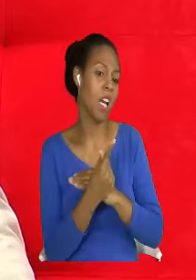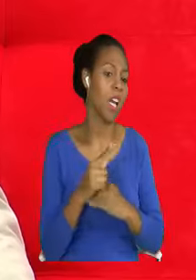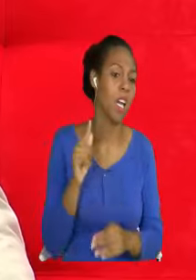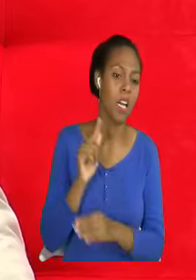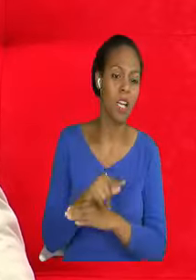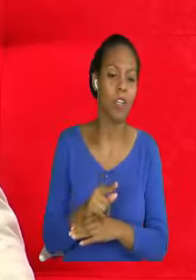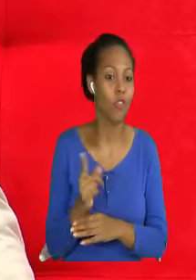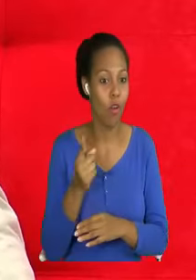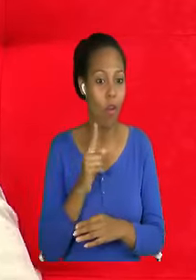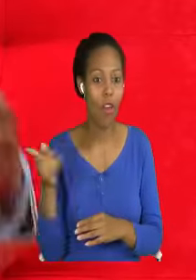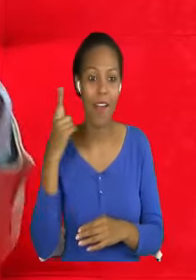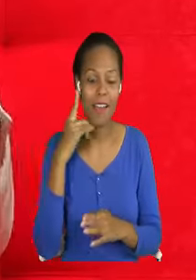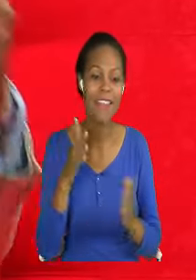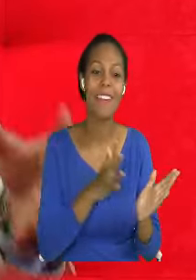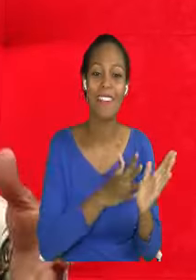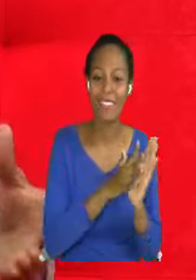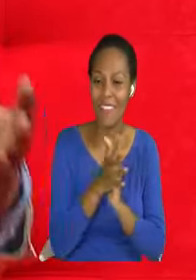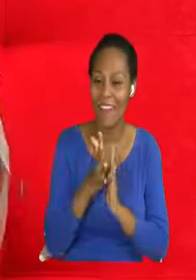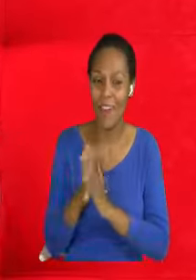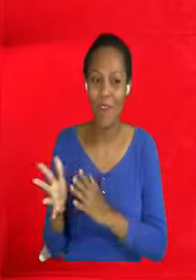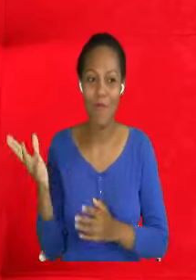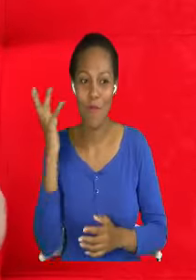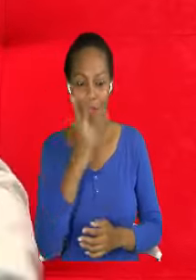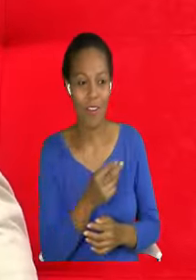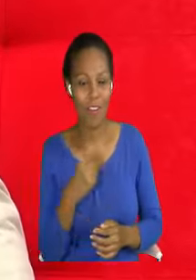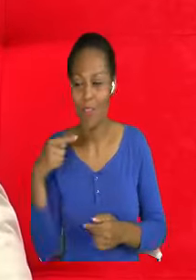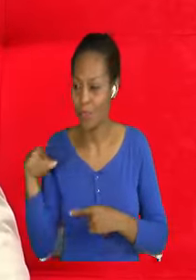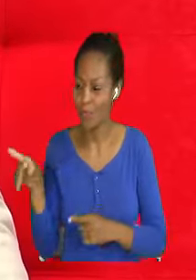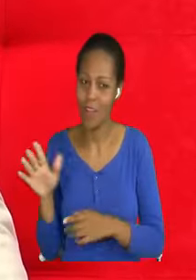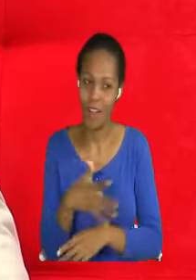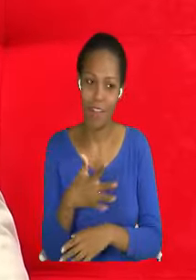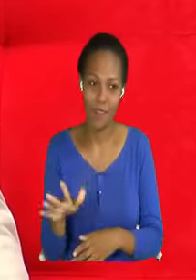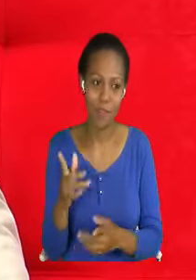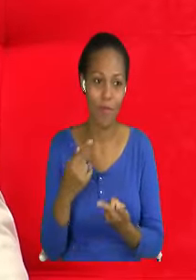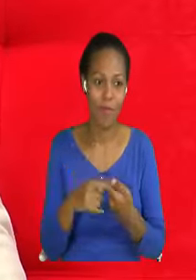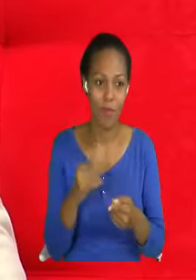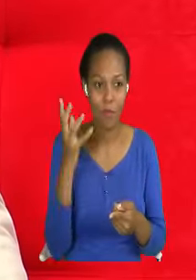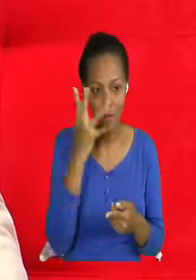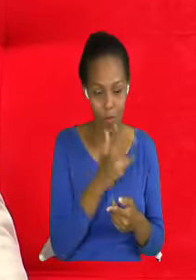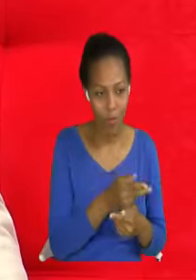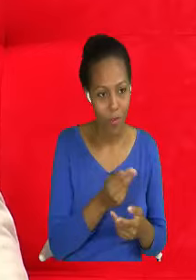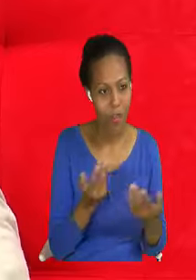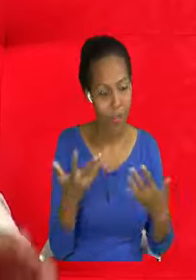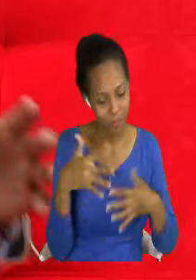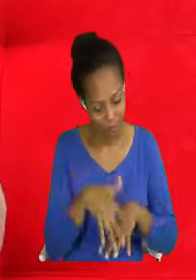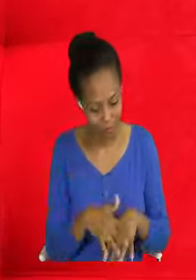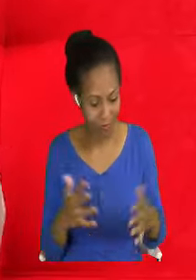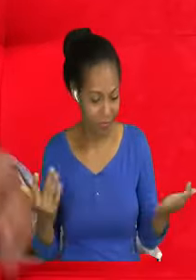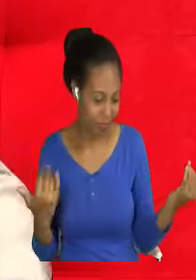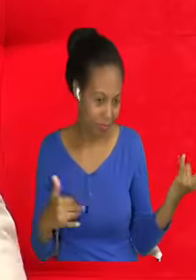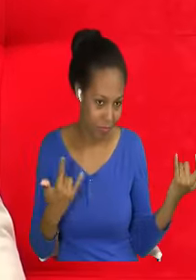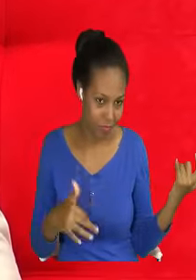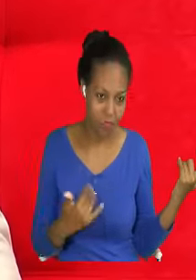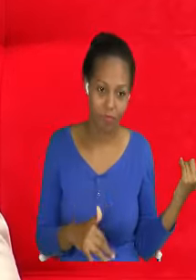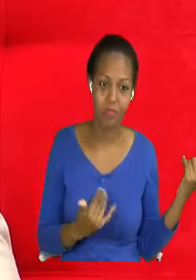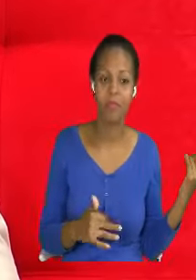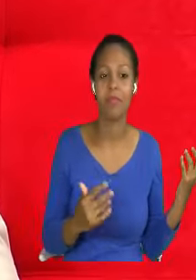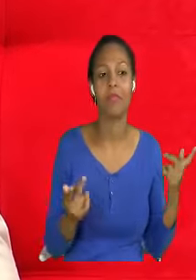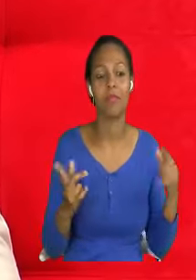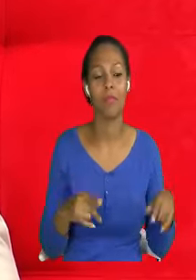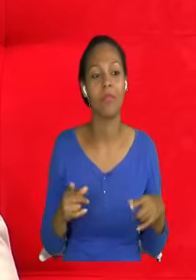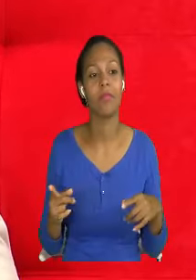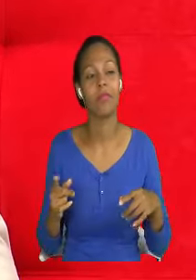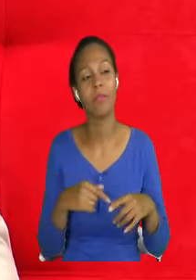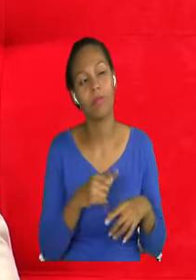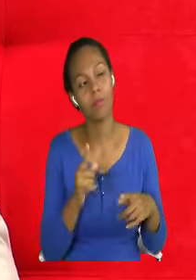bien bonito lo que estamos haciendo, porque la canción es de él, le pusimos una musicalidad con la guitarra y la llevamos donde otro gran amigo, en